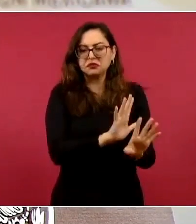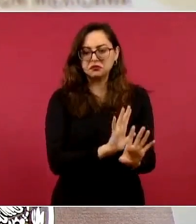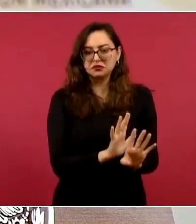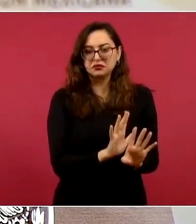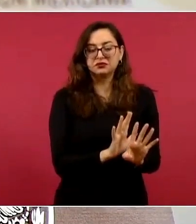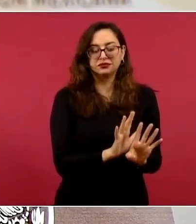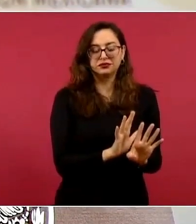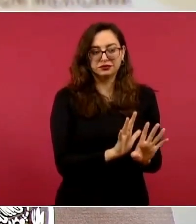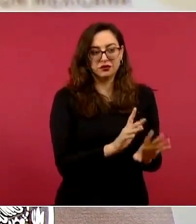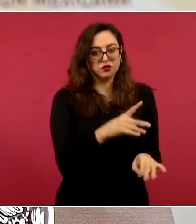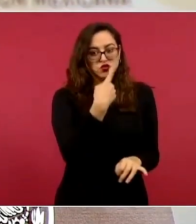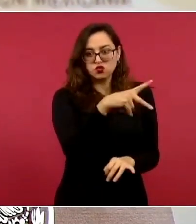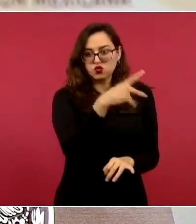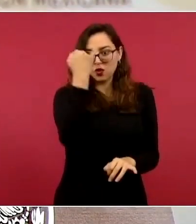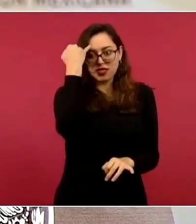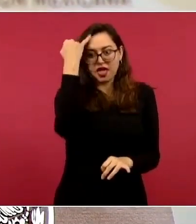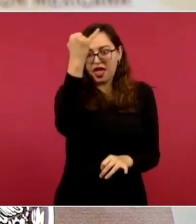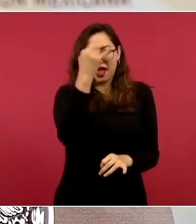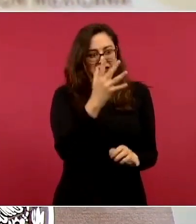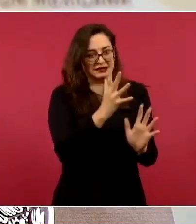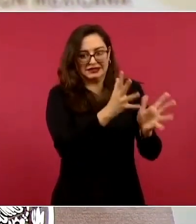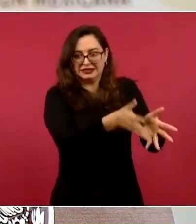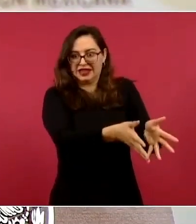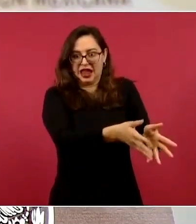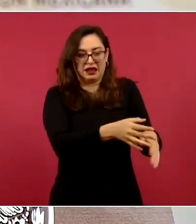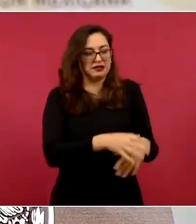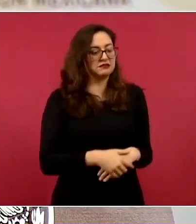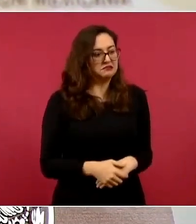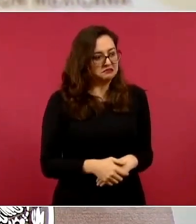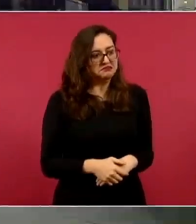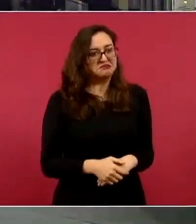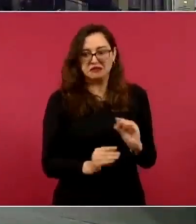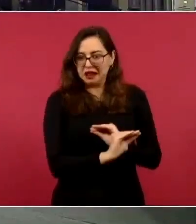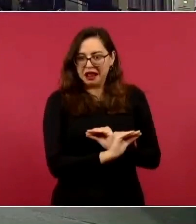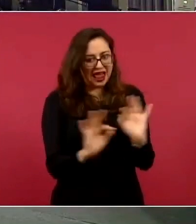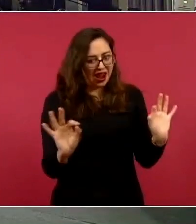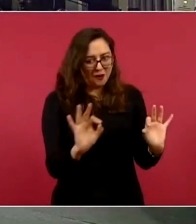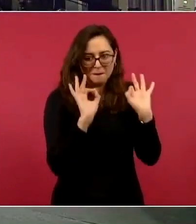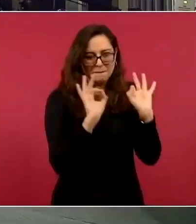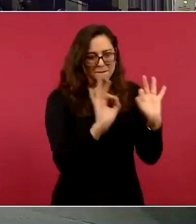Pero nosotros pensamos distinto.